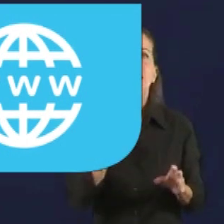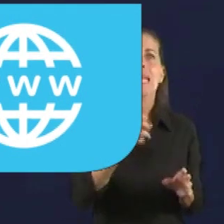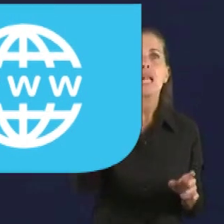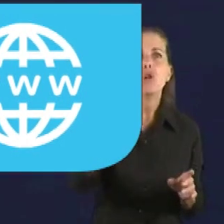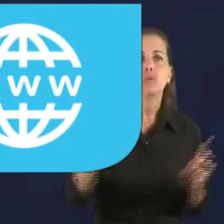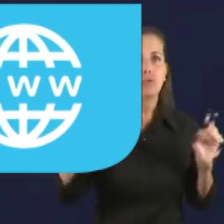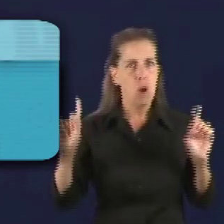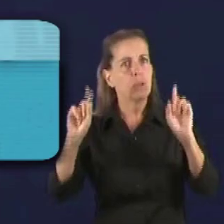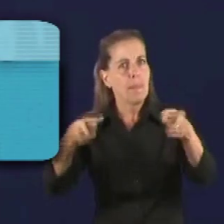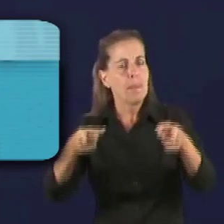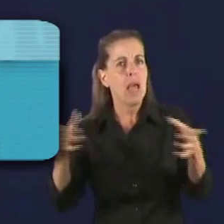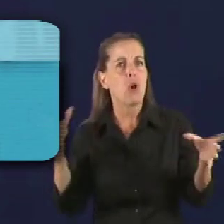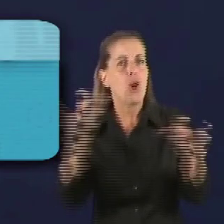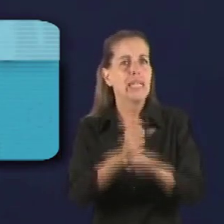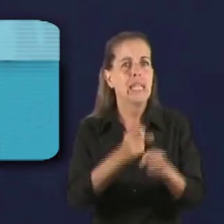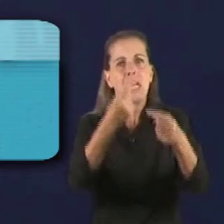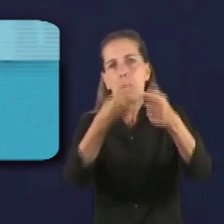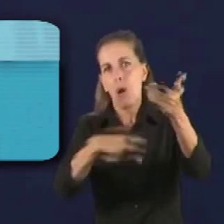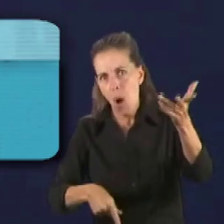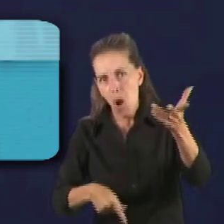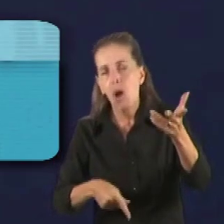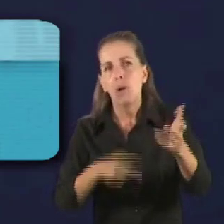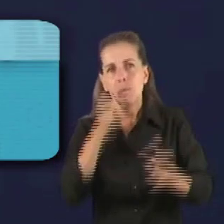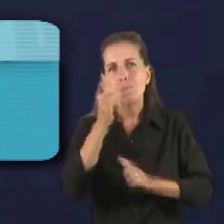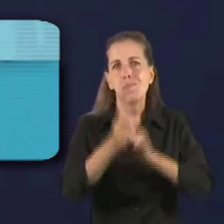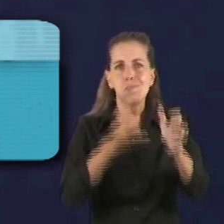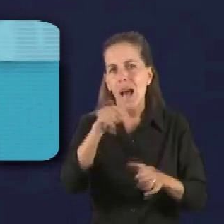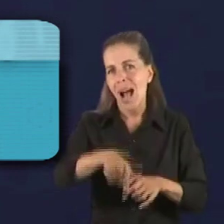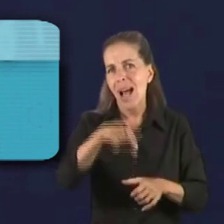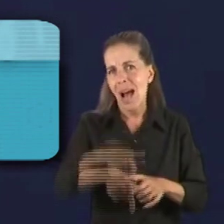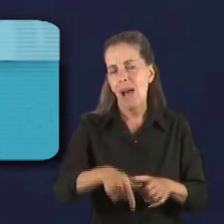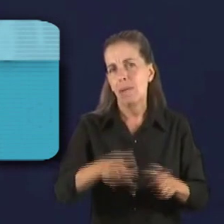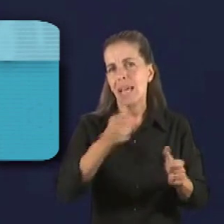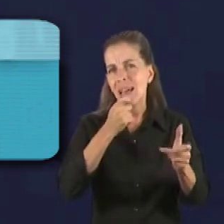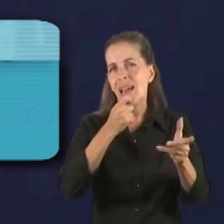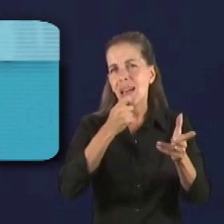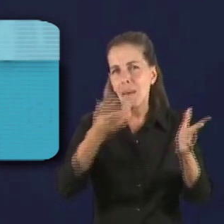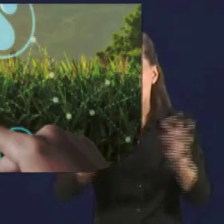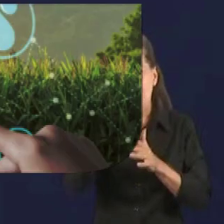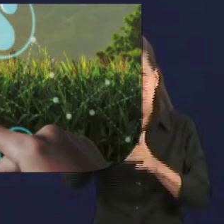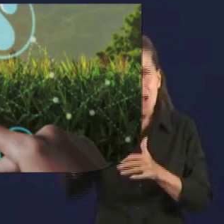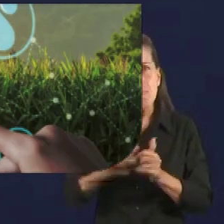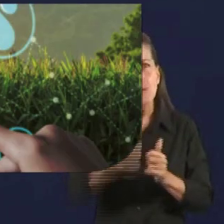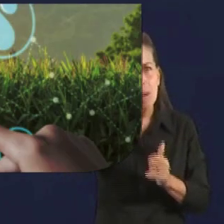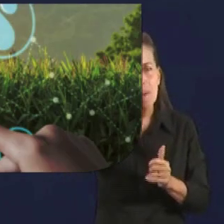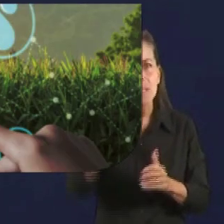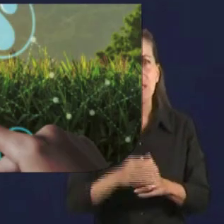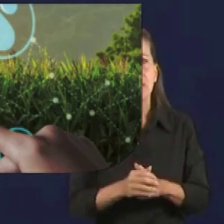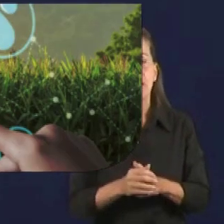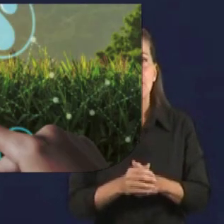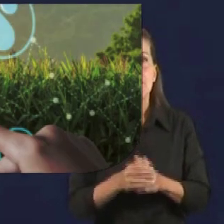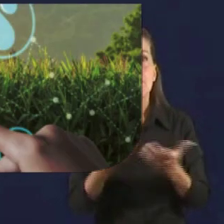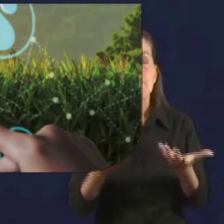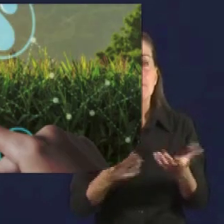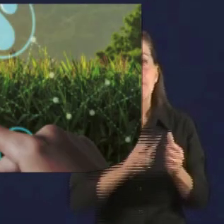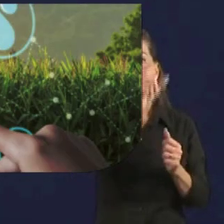yo he hecho o he comentado algunos ejemplos aquí a lo largo de este tiempo, muchas veces el más pobre